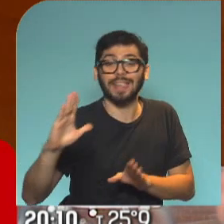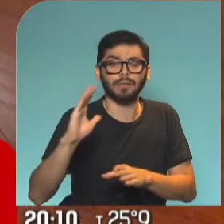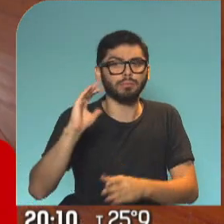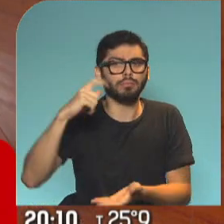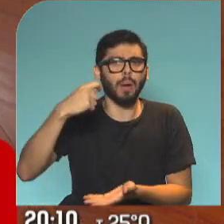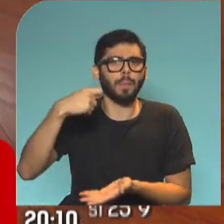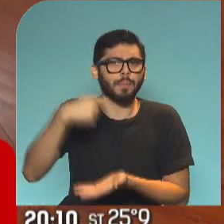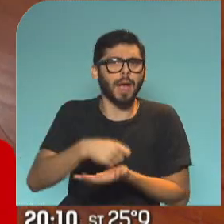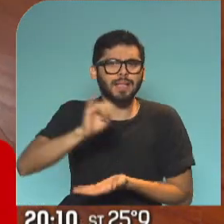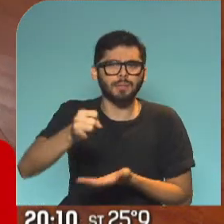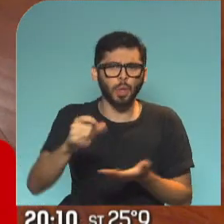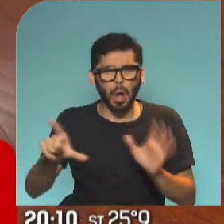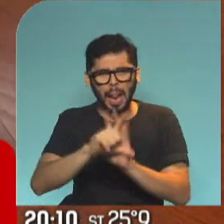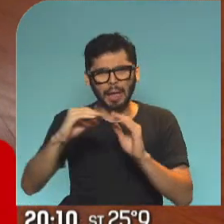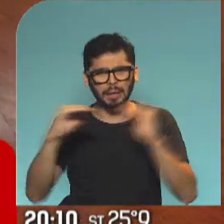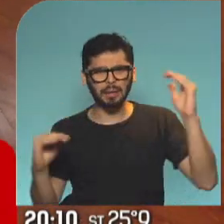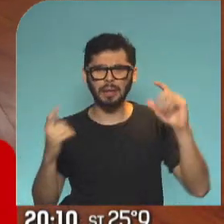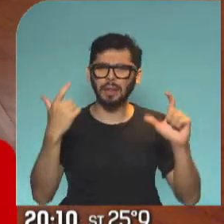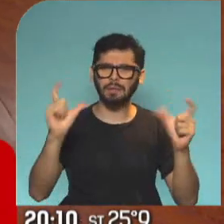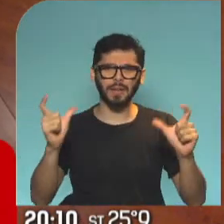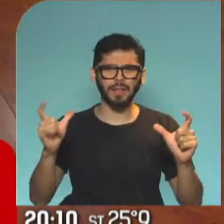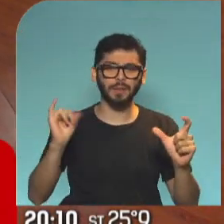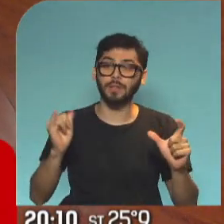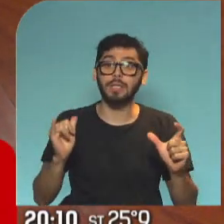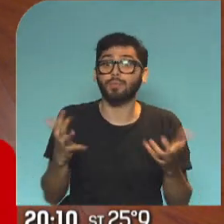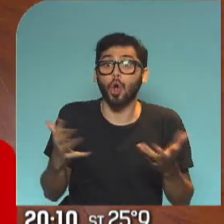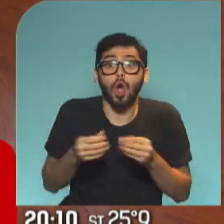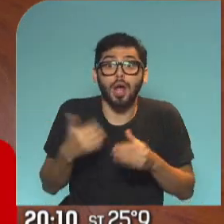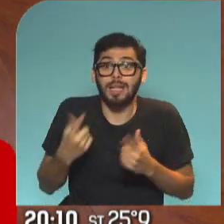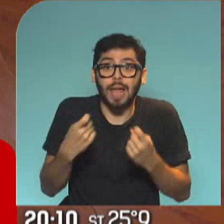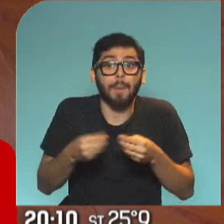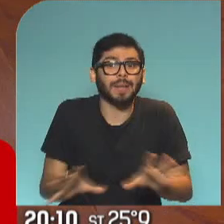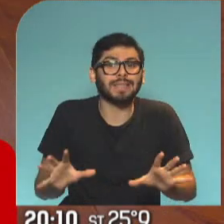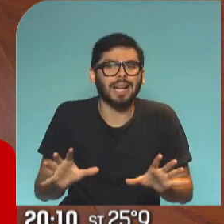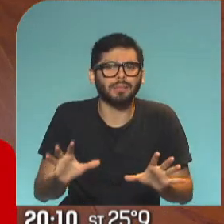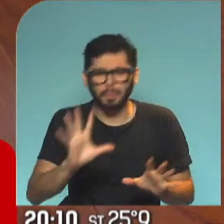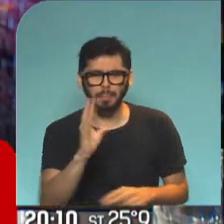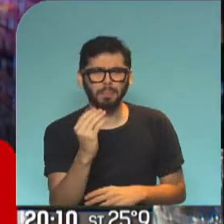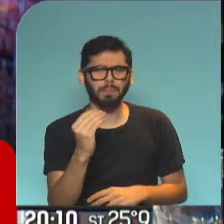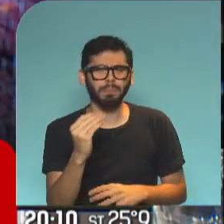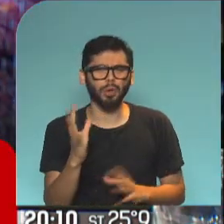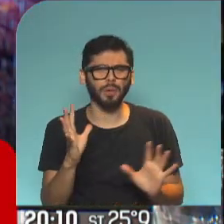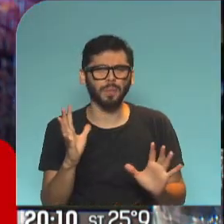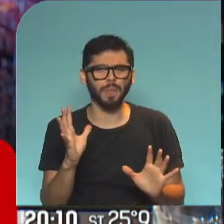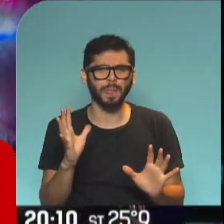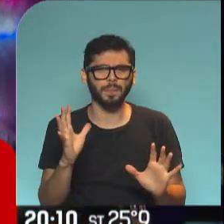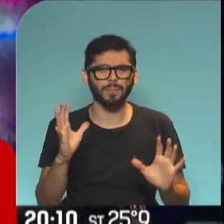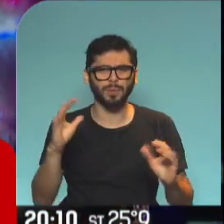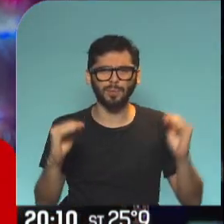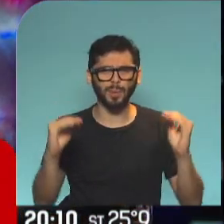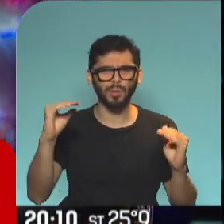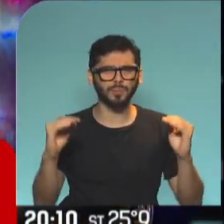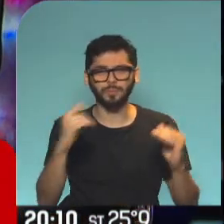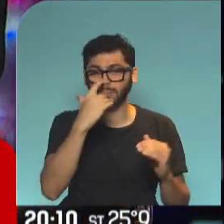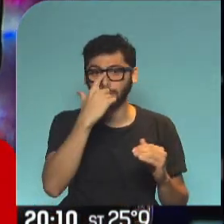una desigualdad ante la ley pero de algún momento en algún momento voy a que empezarlo porque pero porque era una situación